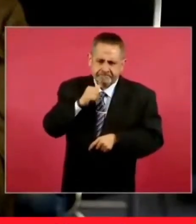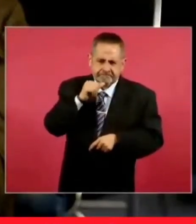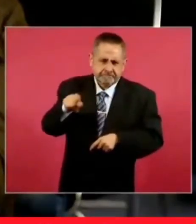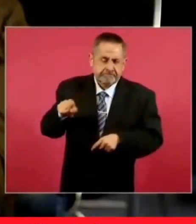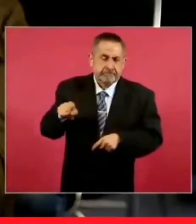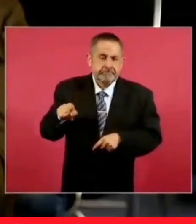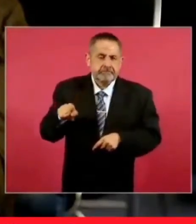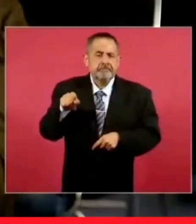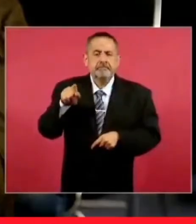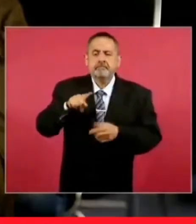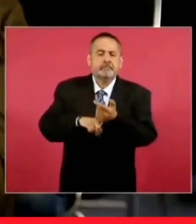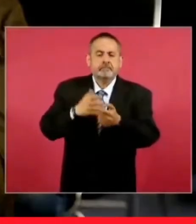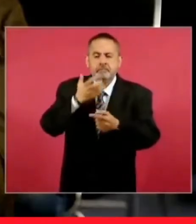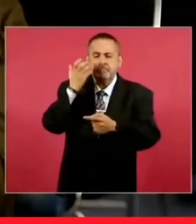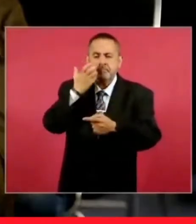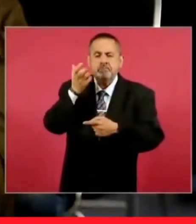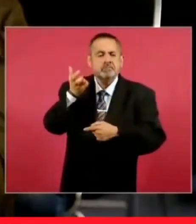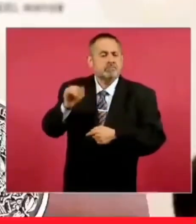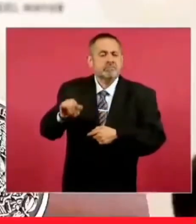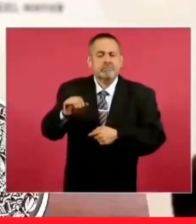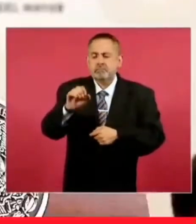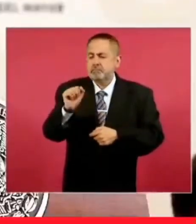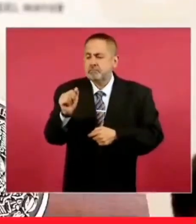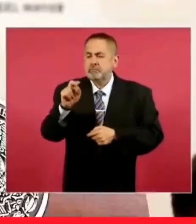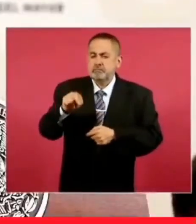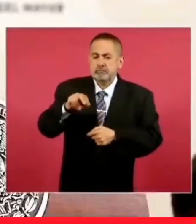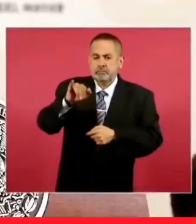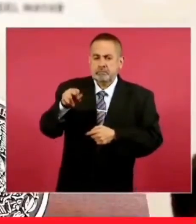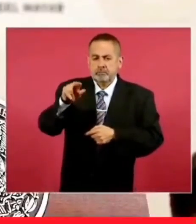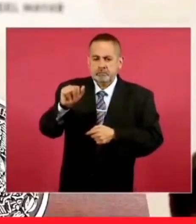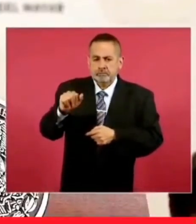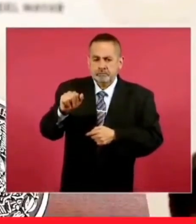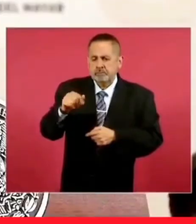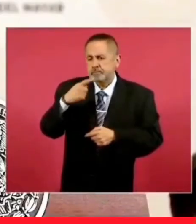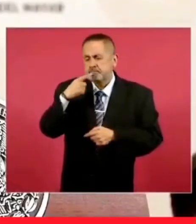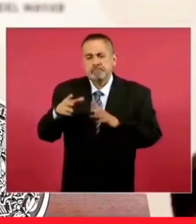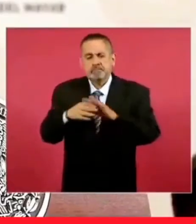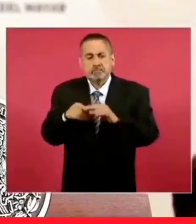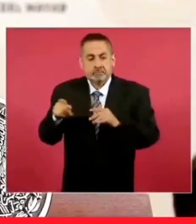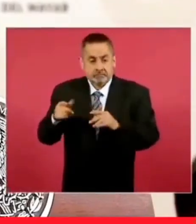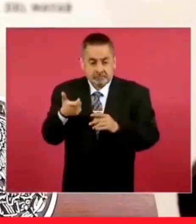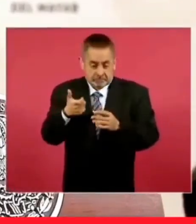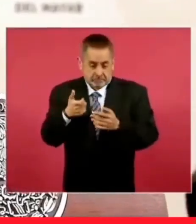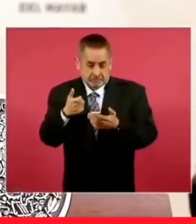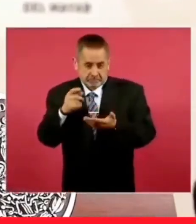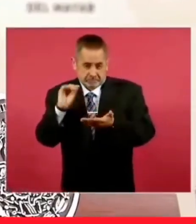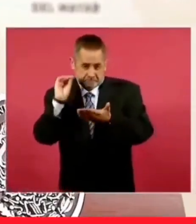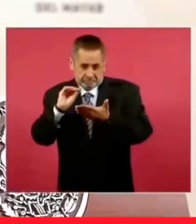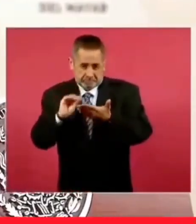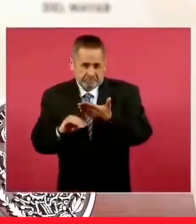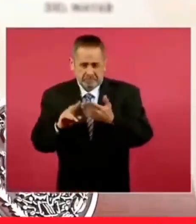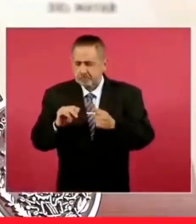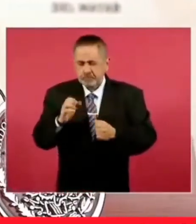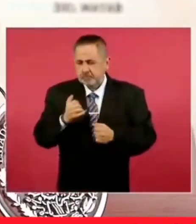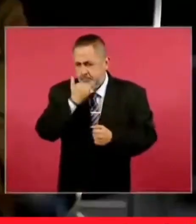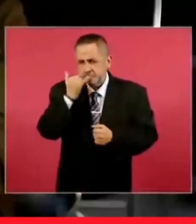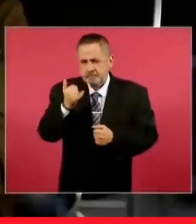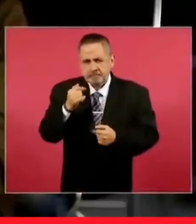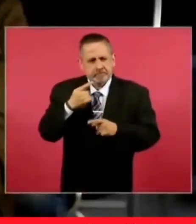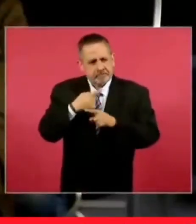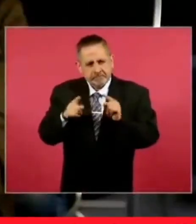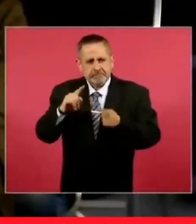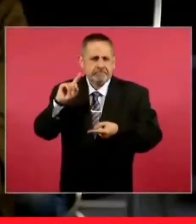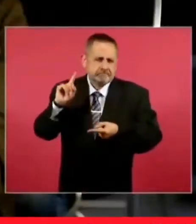un estilo común de San Juana Martínez, que las cantidades que se manejan no son las correctas, que son muchísimo menores